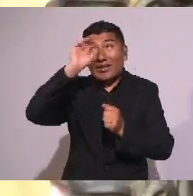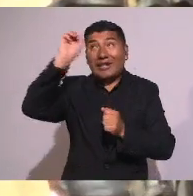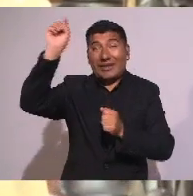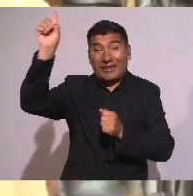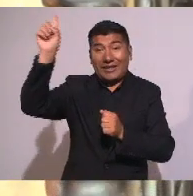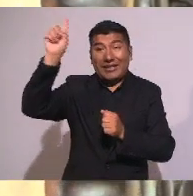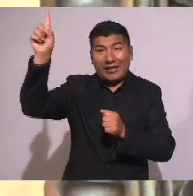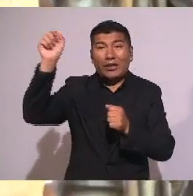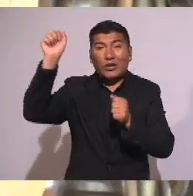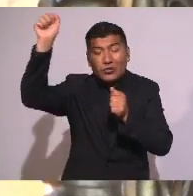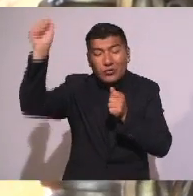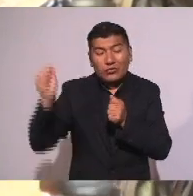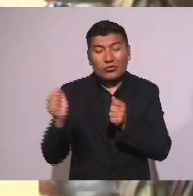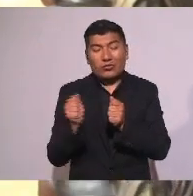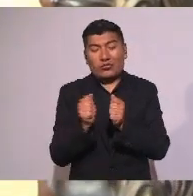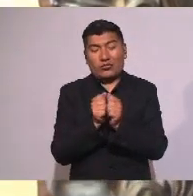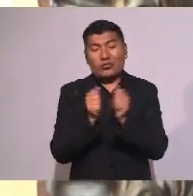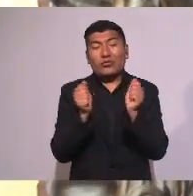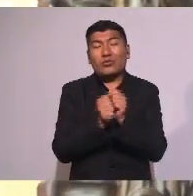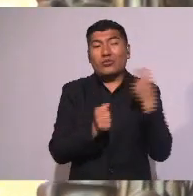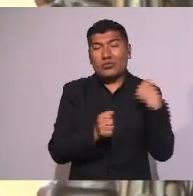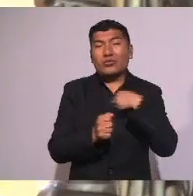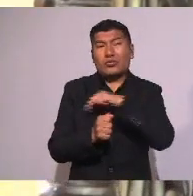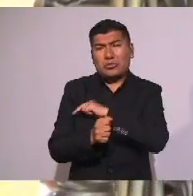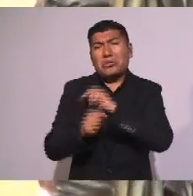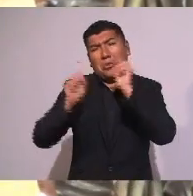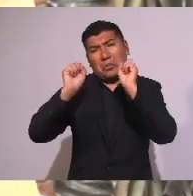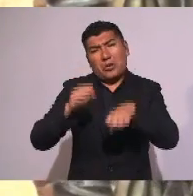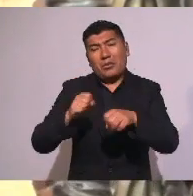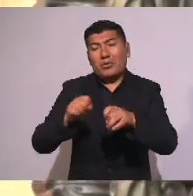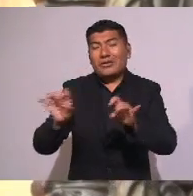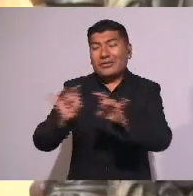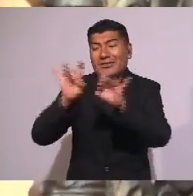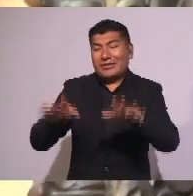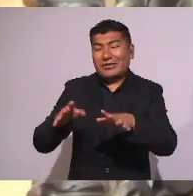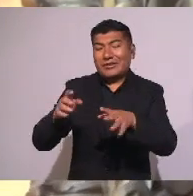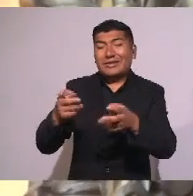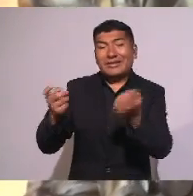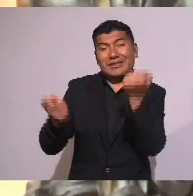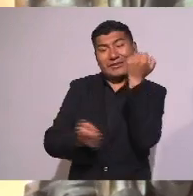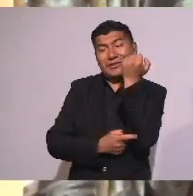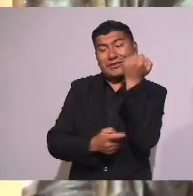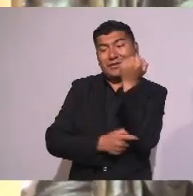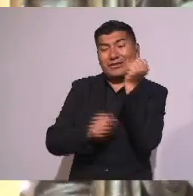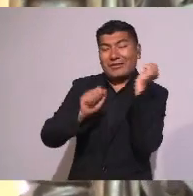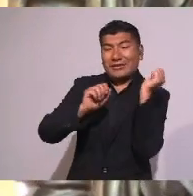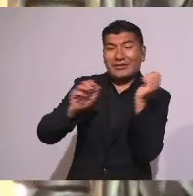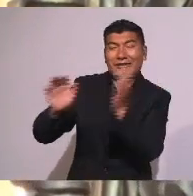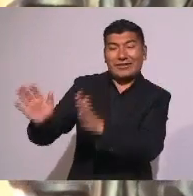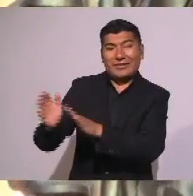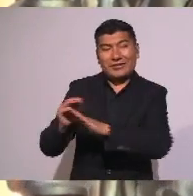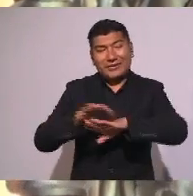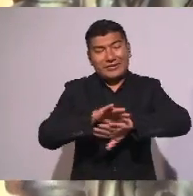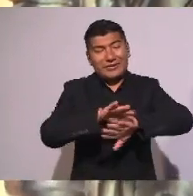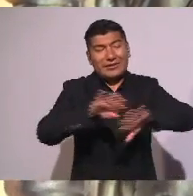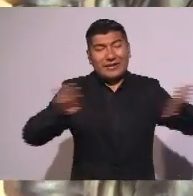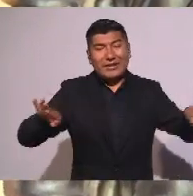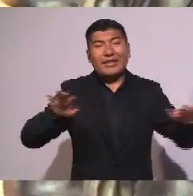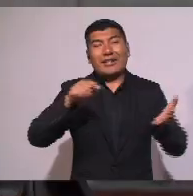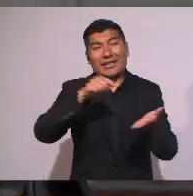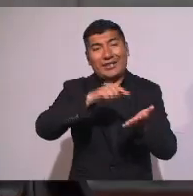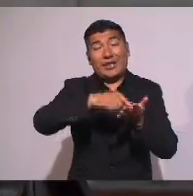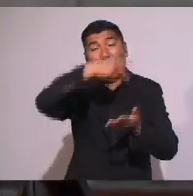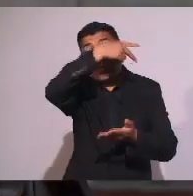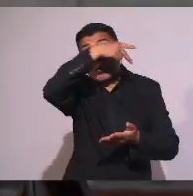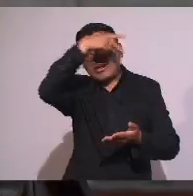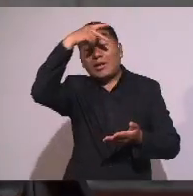está con nosotros, vamos a vencer las tentaciones. Y esa va a ser la Pascua del Señor, queridos hermanos,